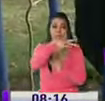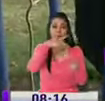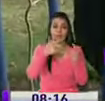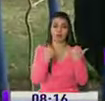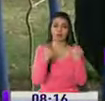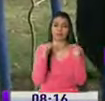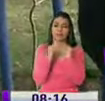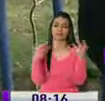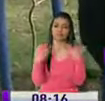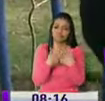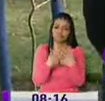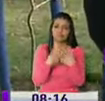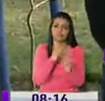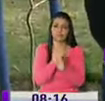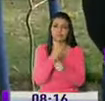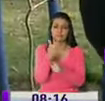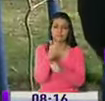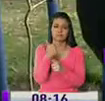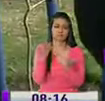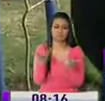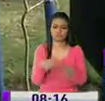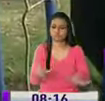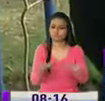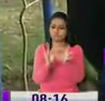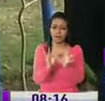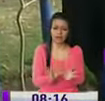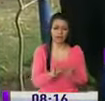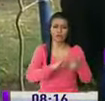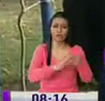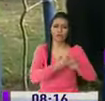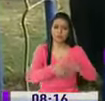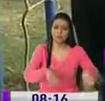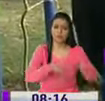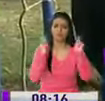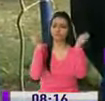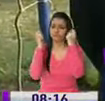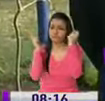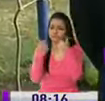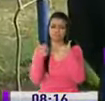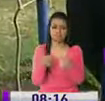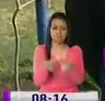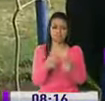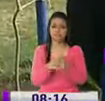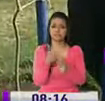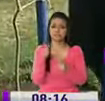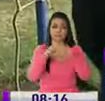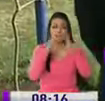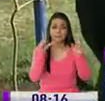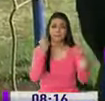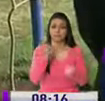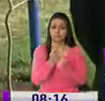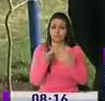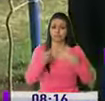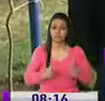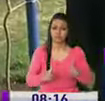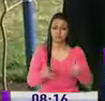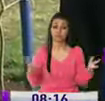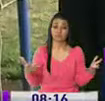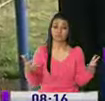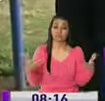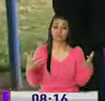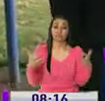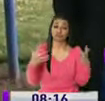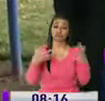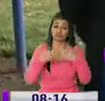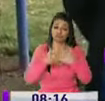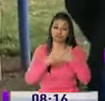más unidos del mismo Estado, con la comunidad, las fundaciones, las mismas empresas, las cuales van uniéndose para